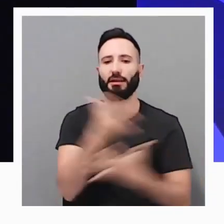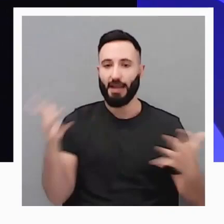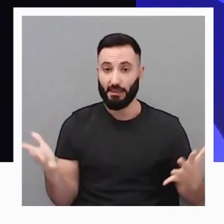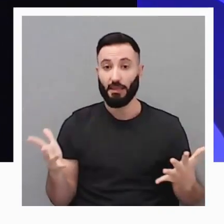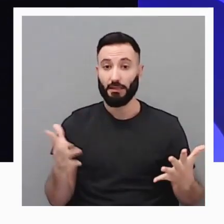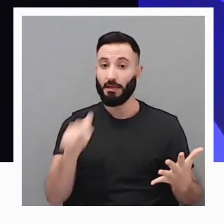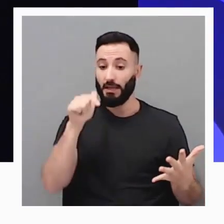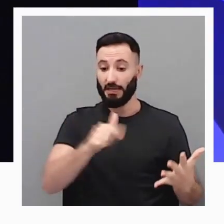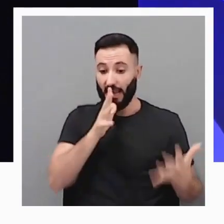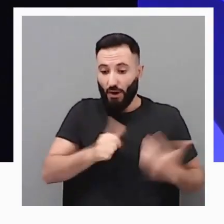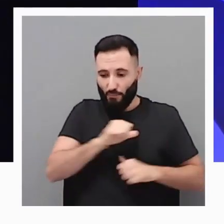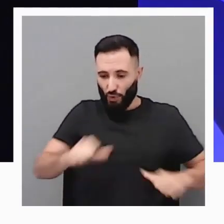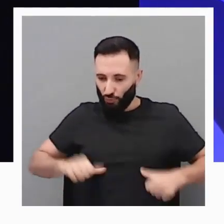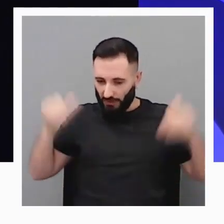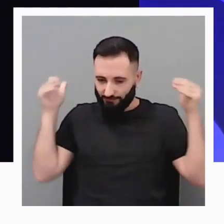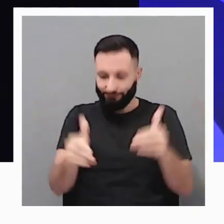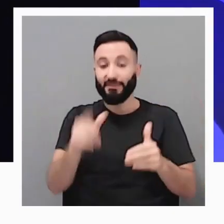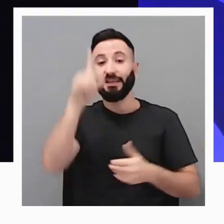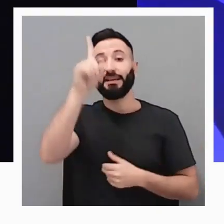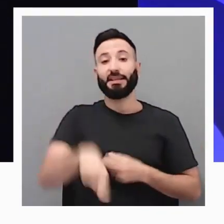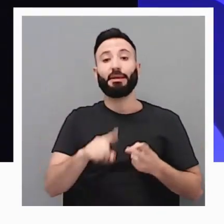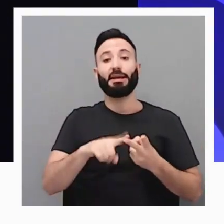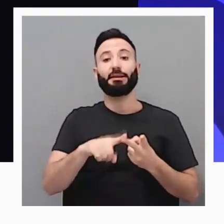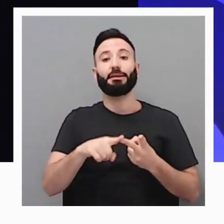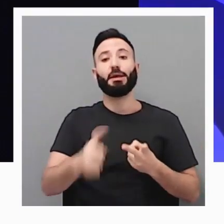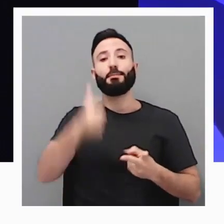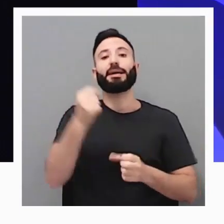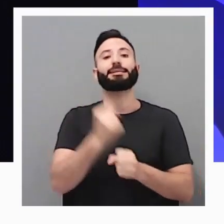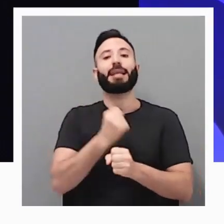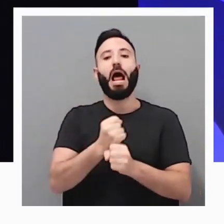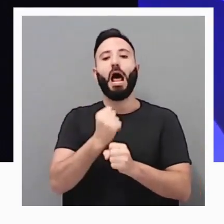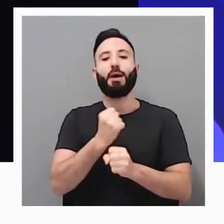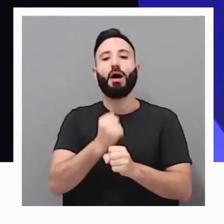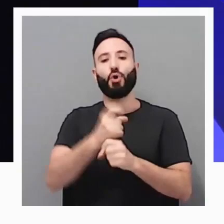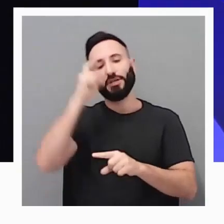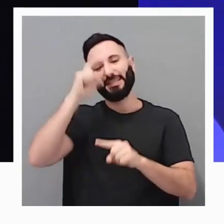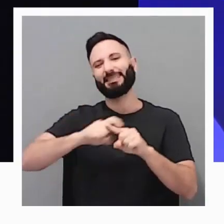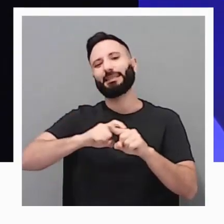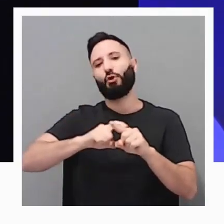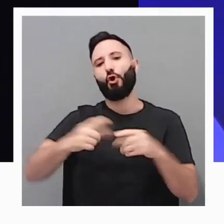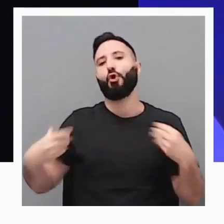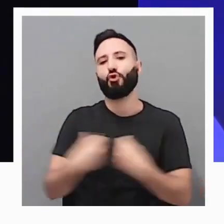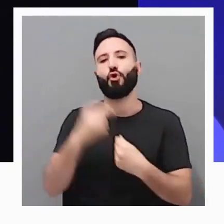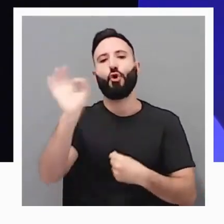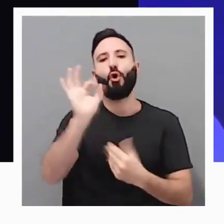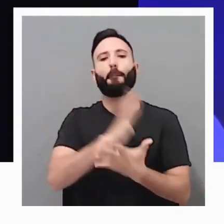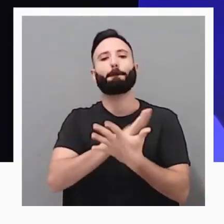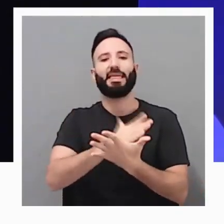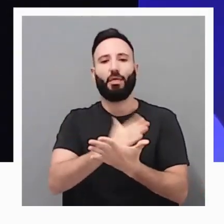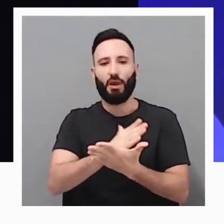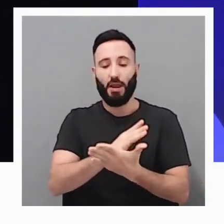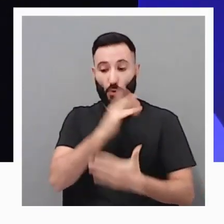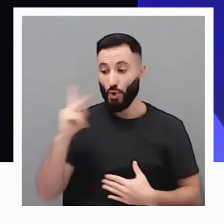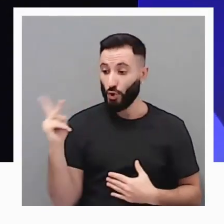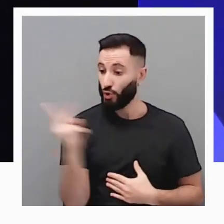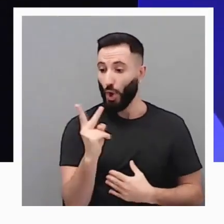ahora en Portugal. Y también cómo trabajar más con los psicólogos y los mediadores, porque están involucrados